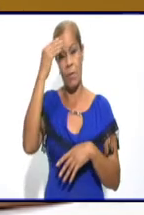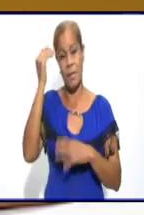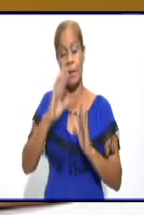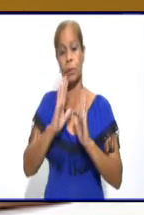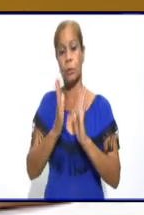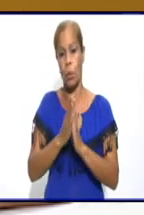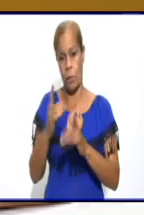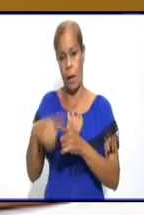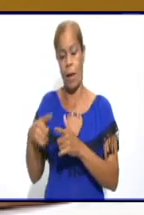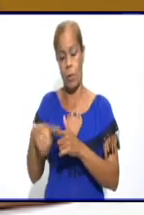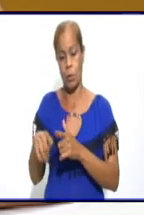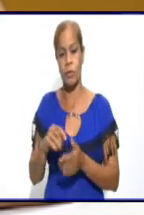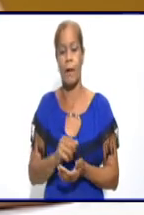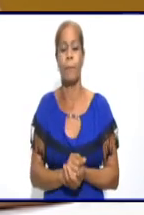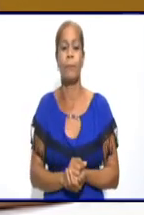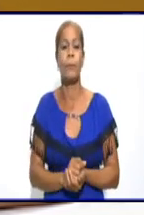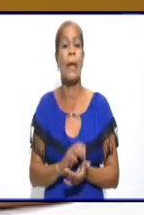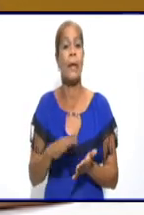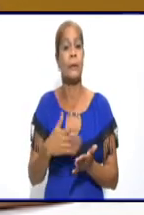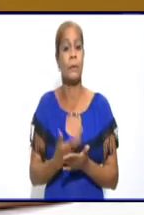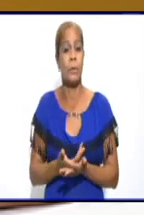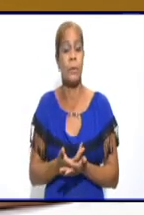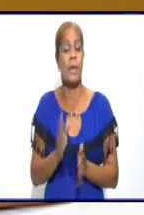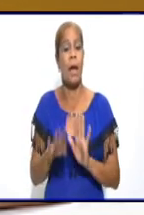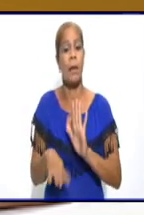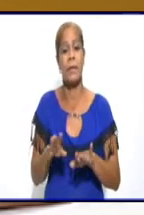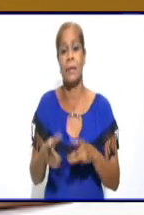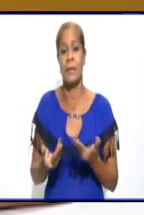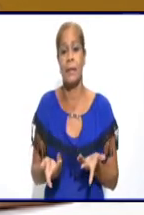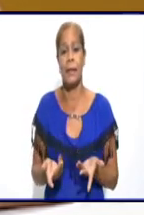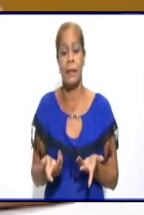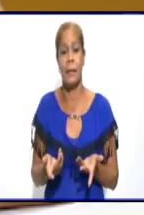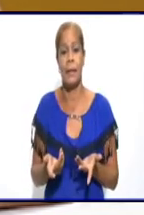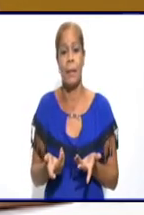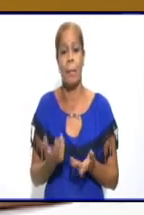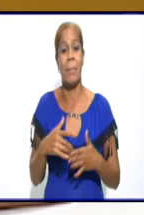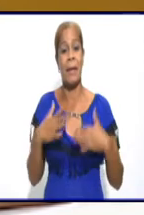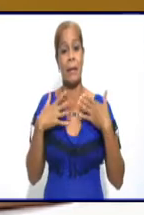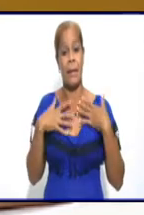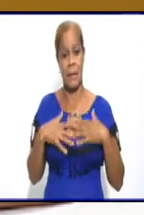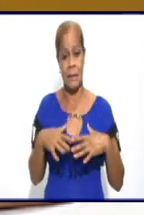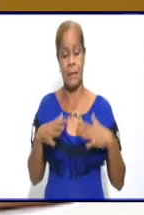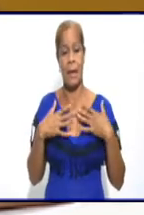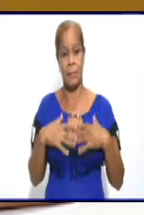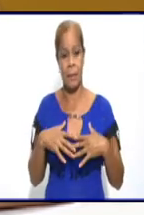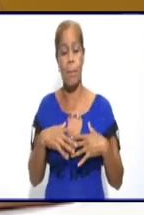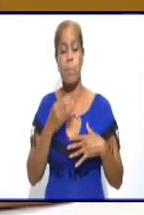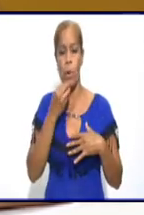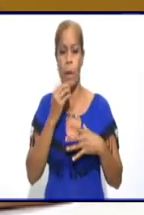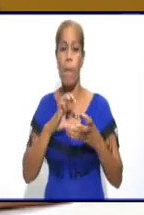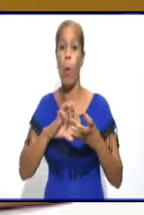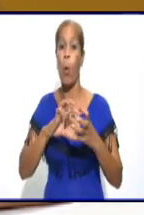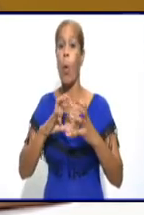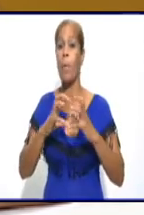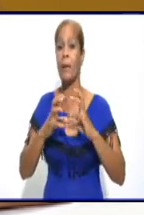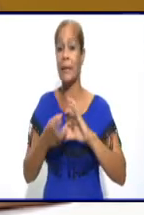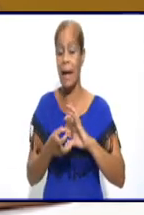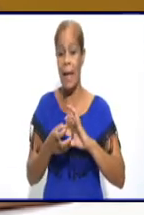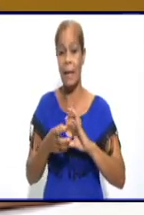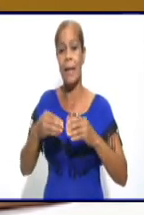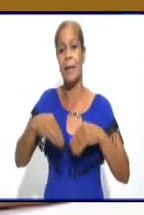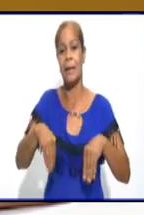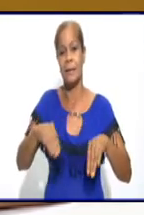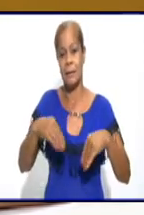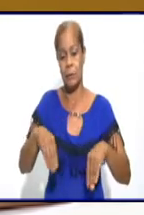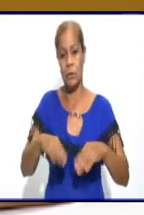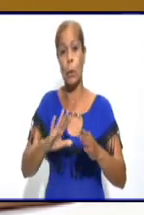provocan ansiedad en vez de aliviar el cuadro lo que pueden hacer es complicarlo y entonces las personas lo que hacen es